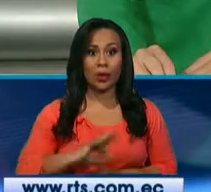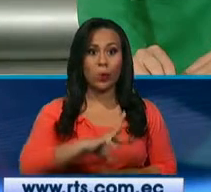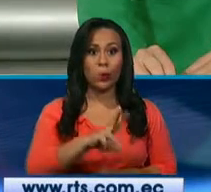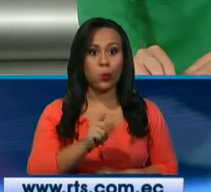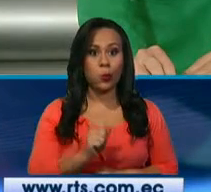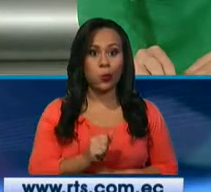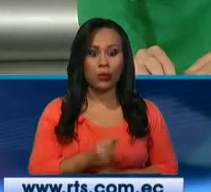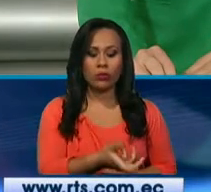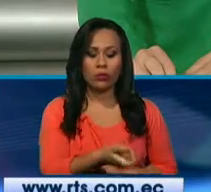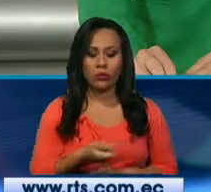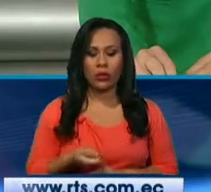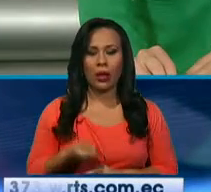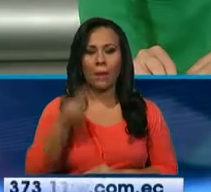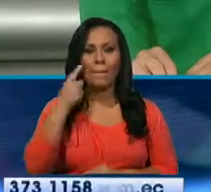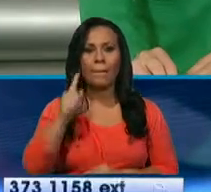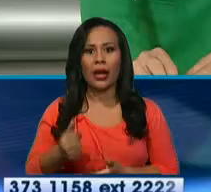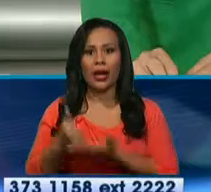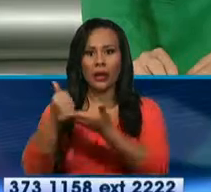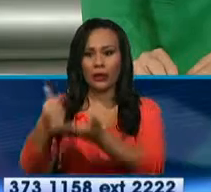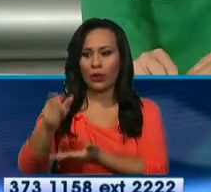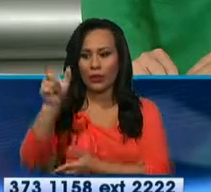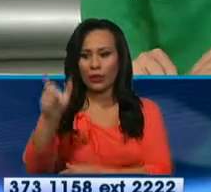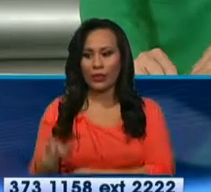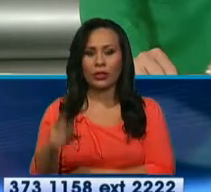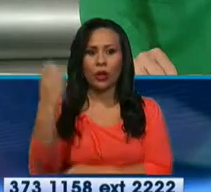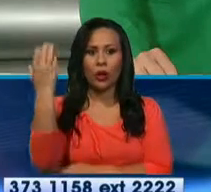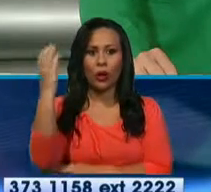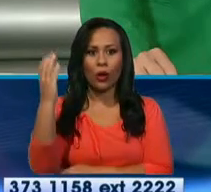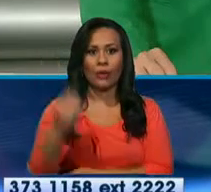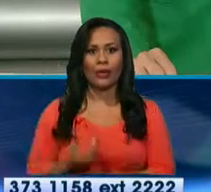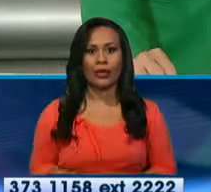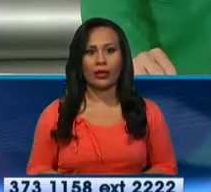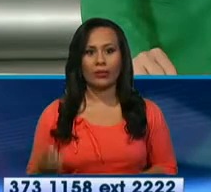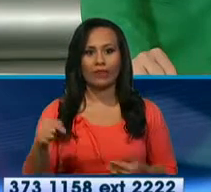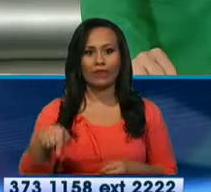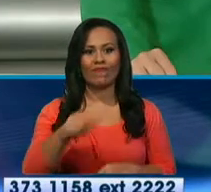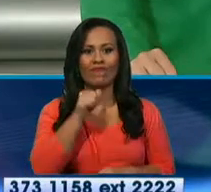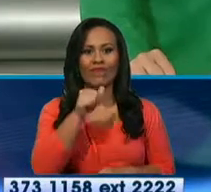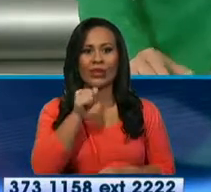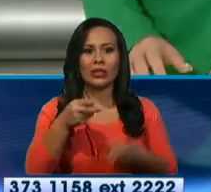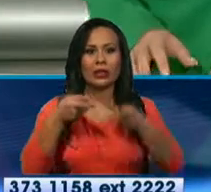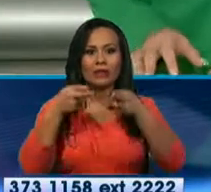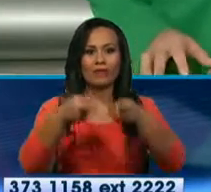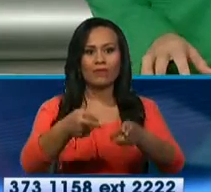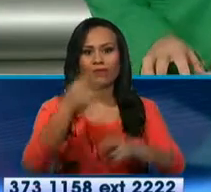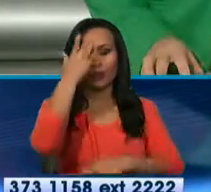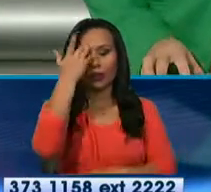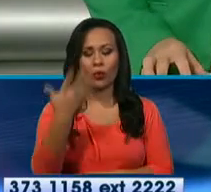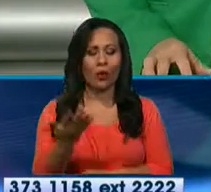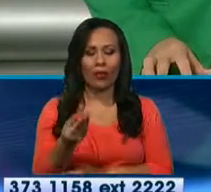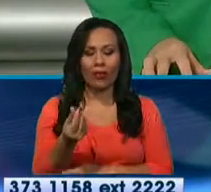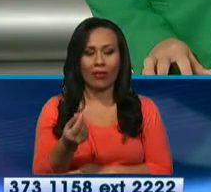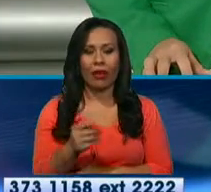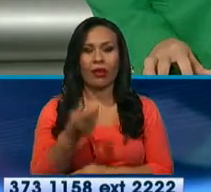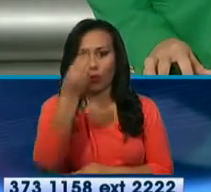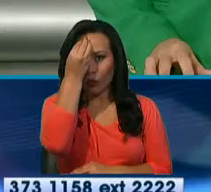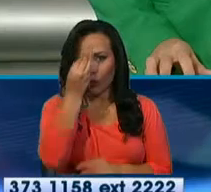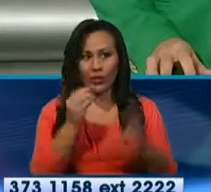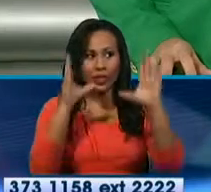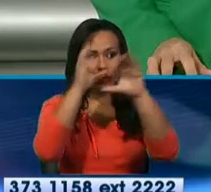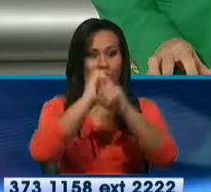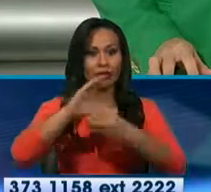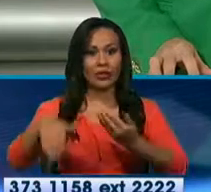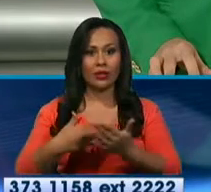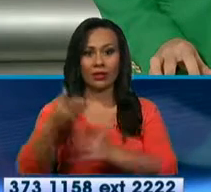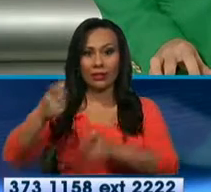ayudar en los gastos fúnebres de una mujer colombiana que lleva 8 días sin ser sepultada. María Mercedes y amigos, buenas noches. Los hijos